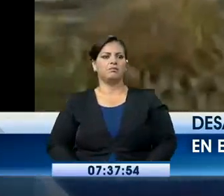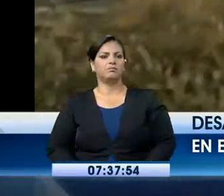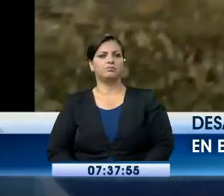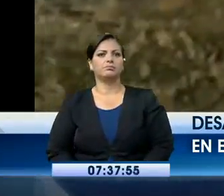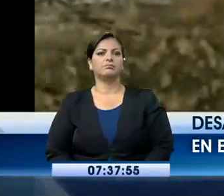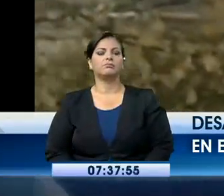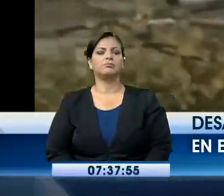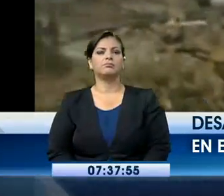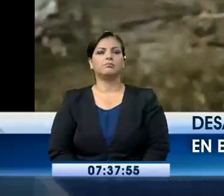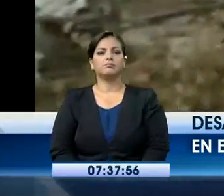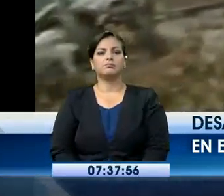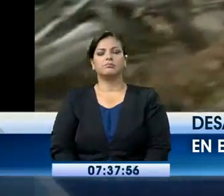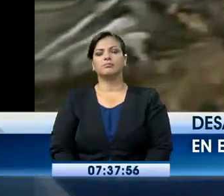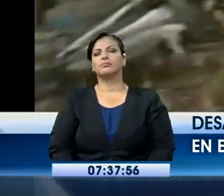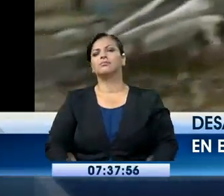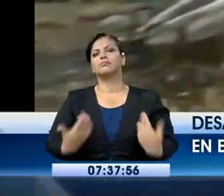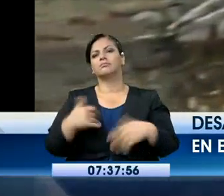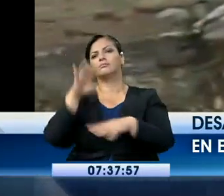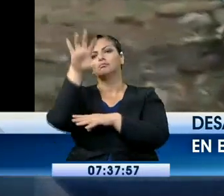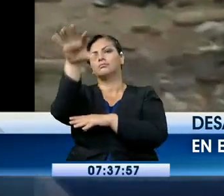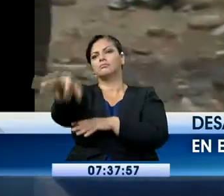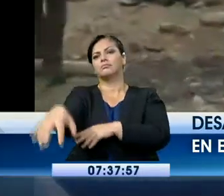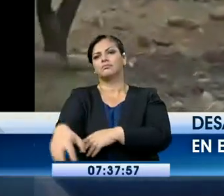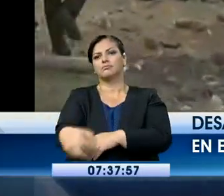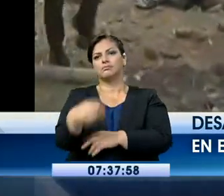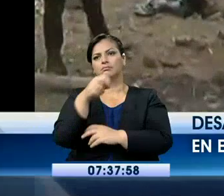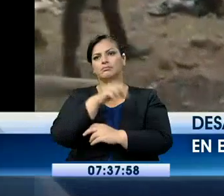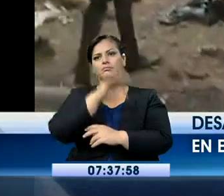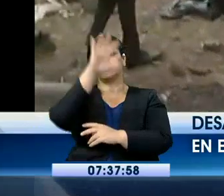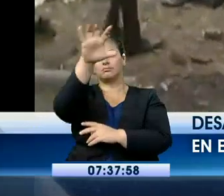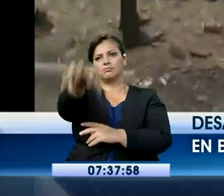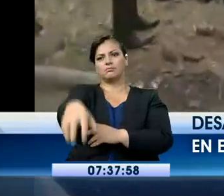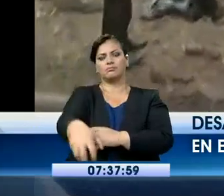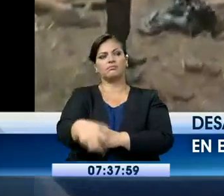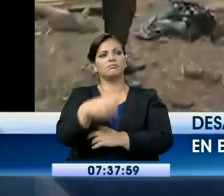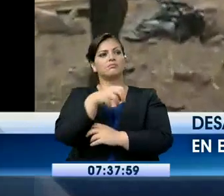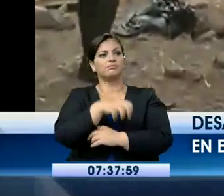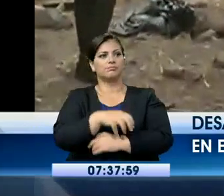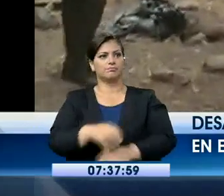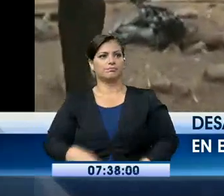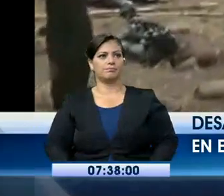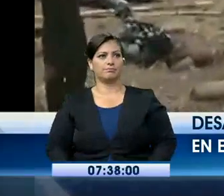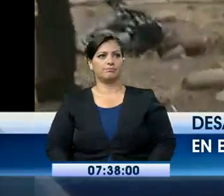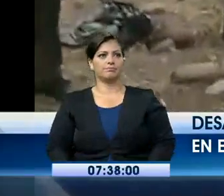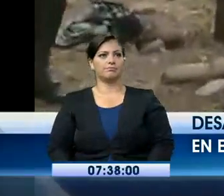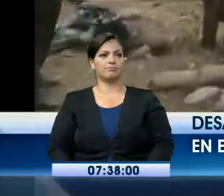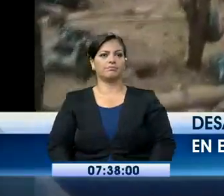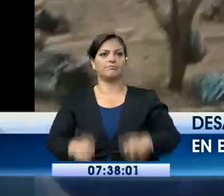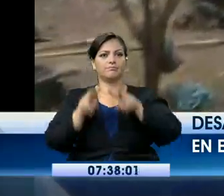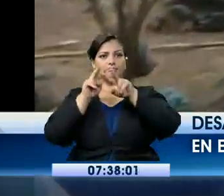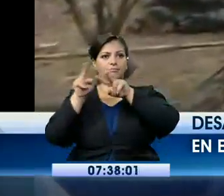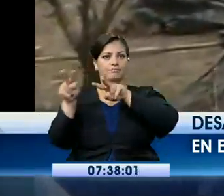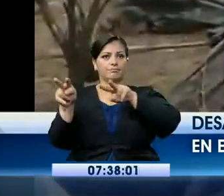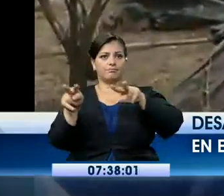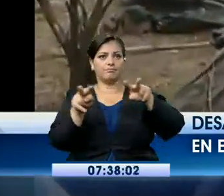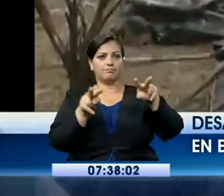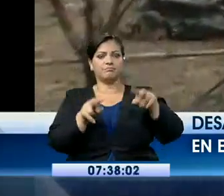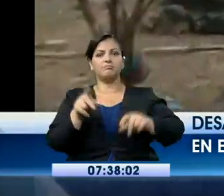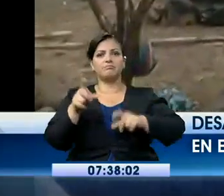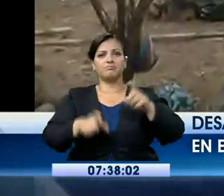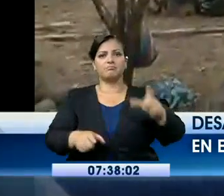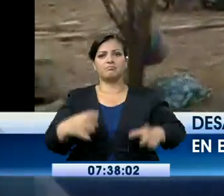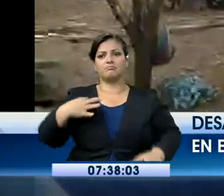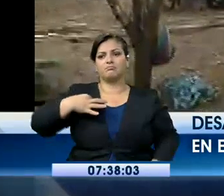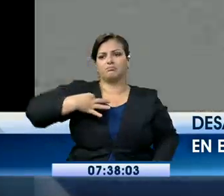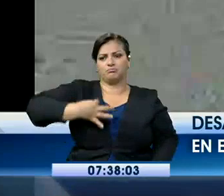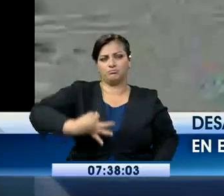momento. El personal, como lo podemos ver, solo hay es personal al momento, voluntario, gente